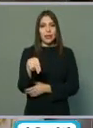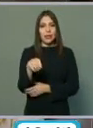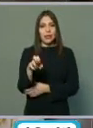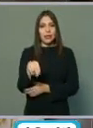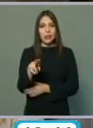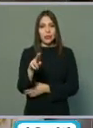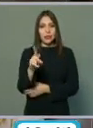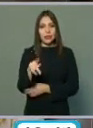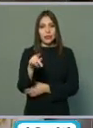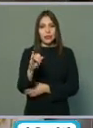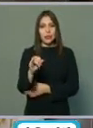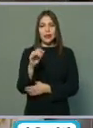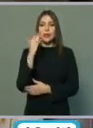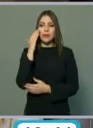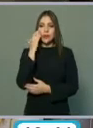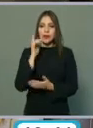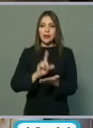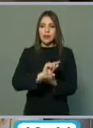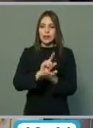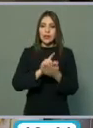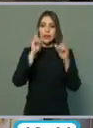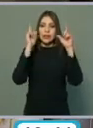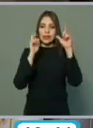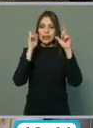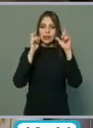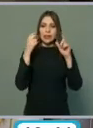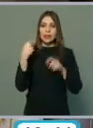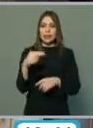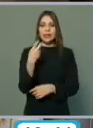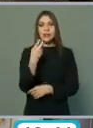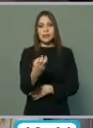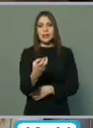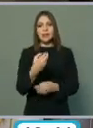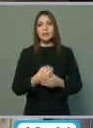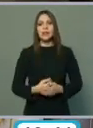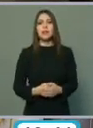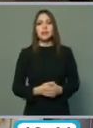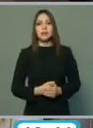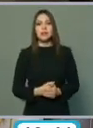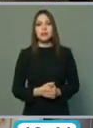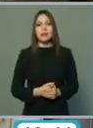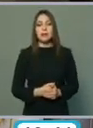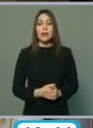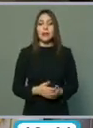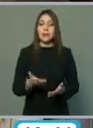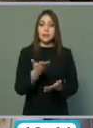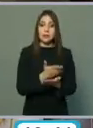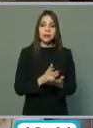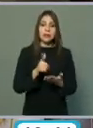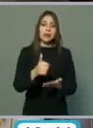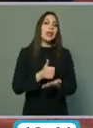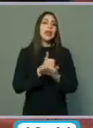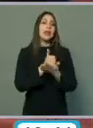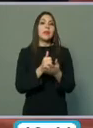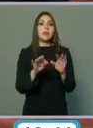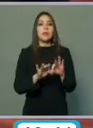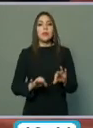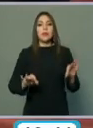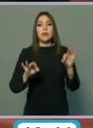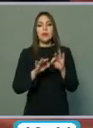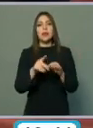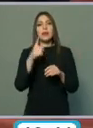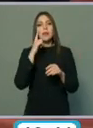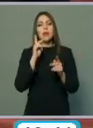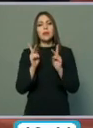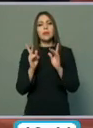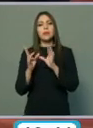en Twitter. en Twitter y en Instagram, así nos encuentran. Y bueno, Proyecto Nenuki tiene además una función social. Damos